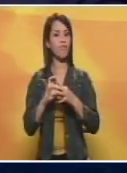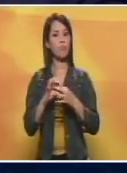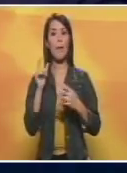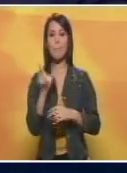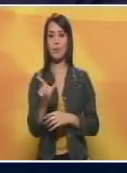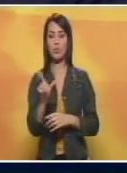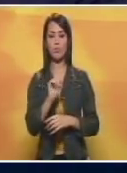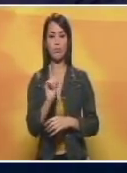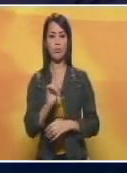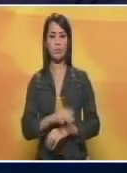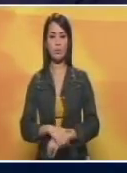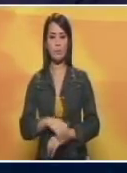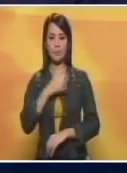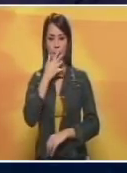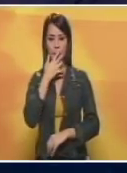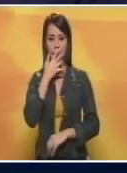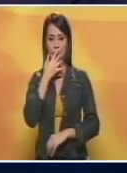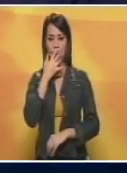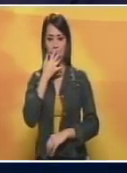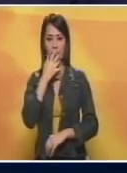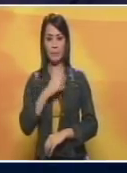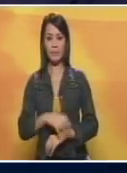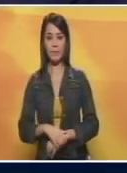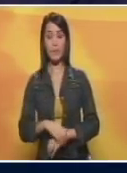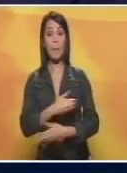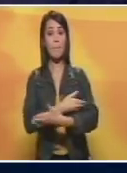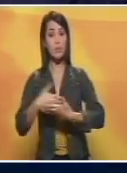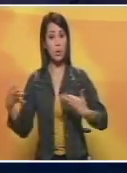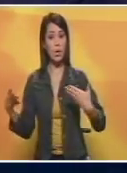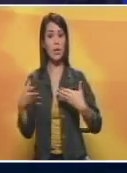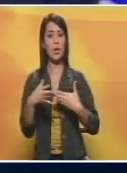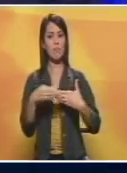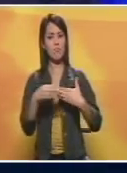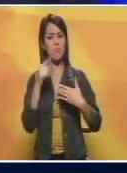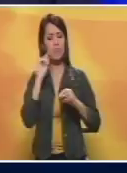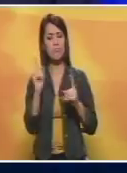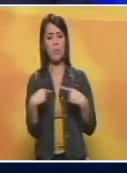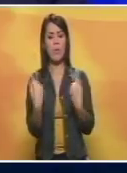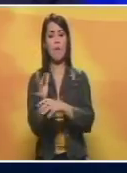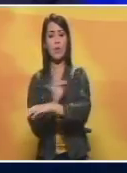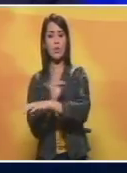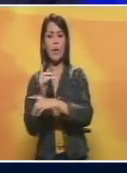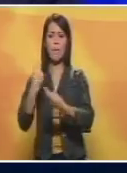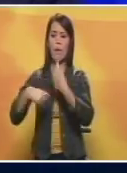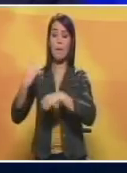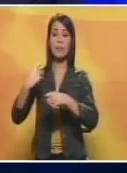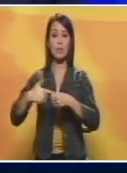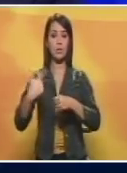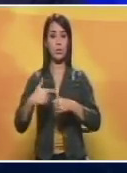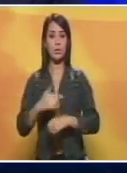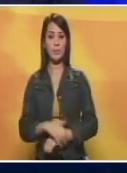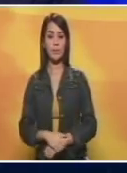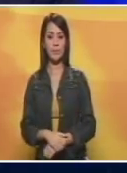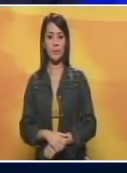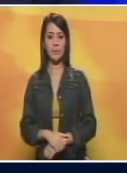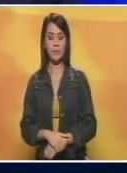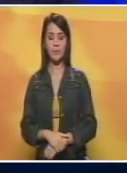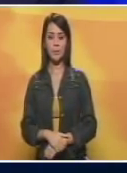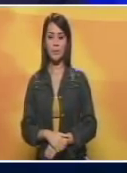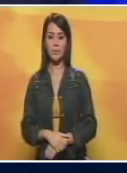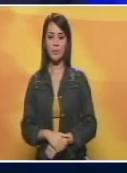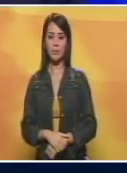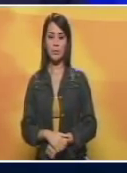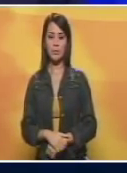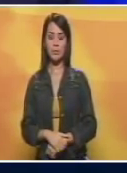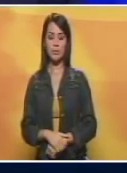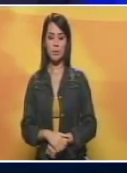pez miles de millones de dólares se van por la frontera el contrabando de gasolina porque es muy lucrativo